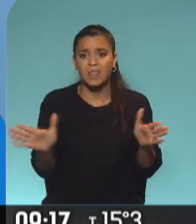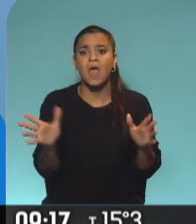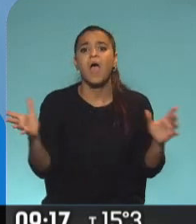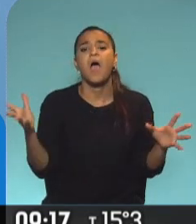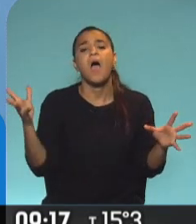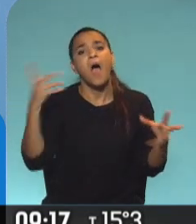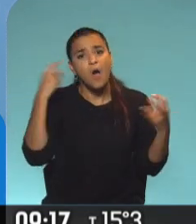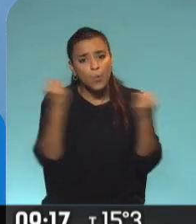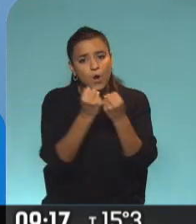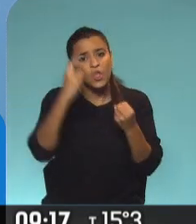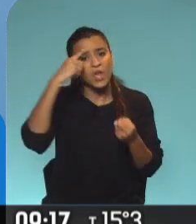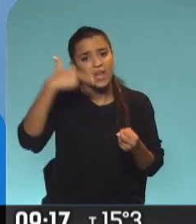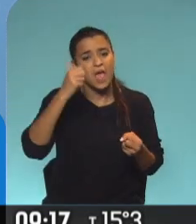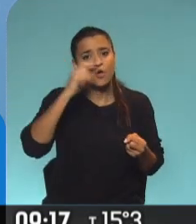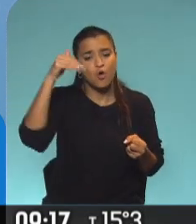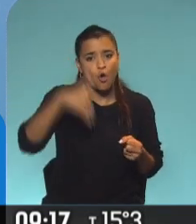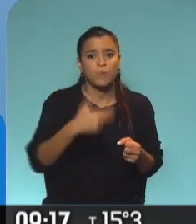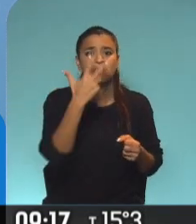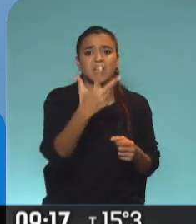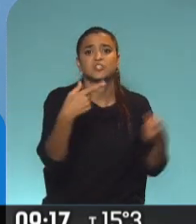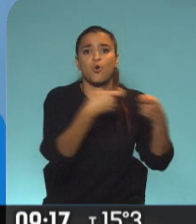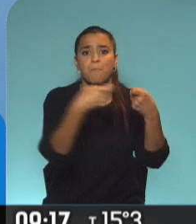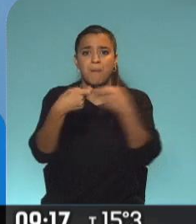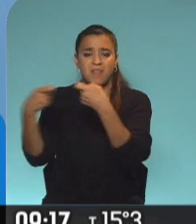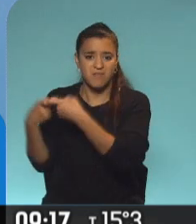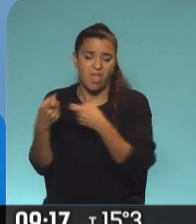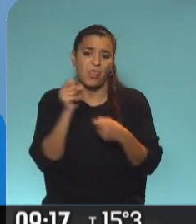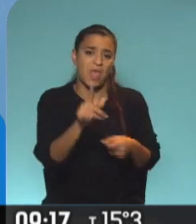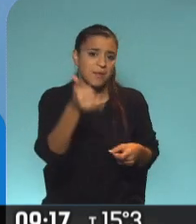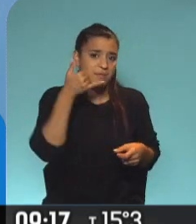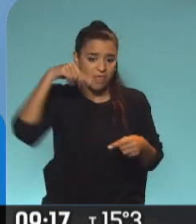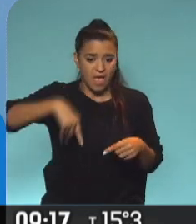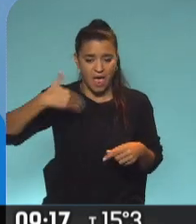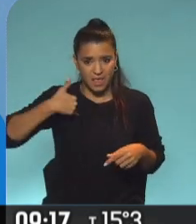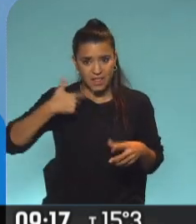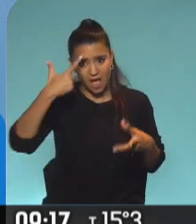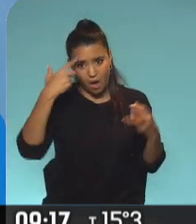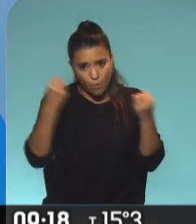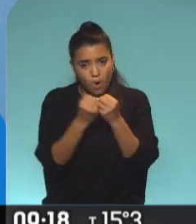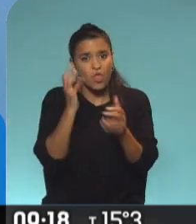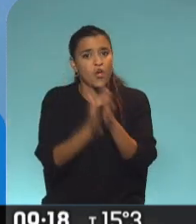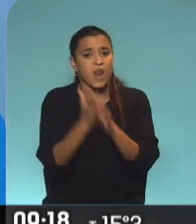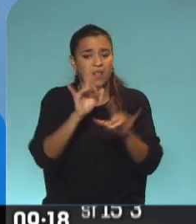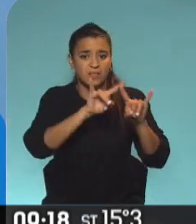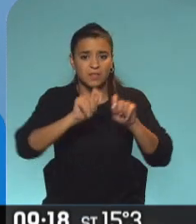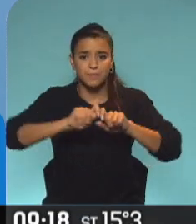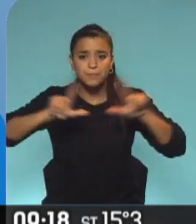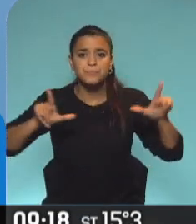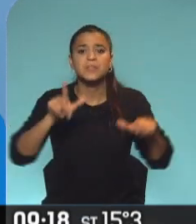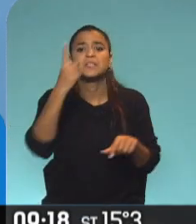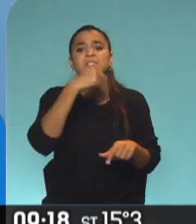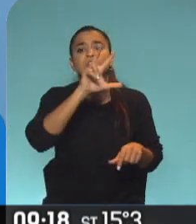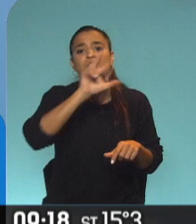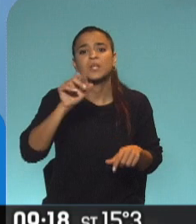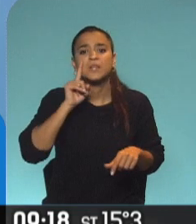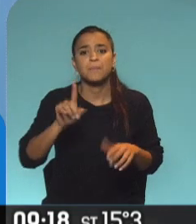con la ENACON, las 3 compañías de telefonía de la Argentina. Se están distribuyendo ya las 130.000 computadoras y